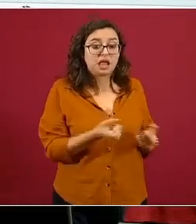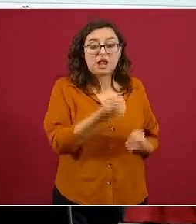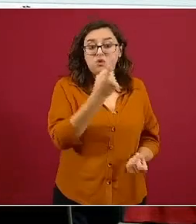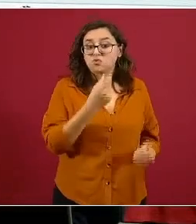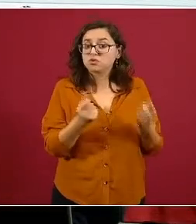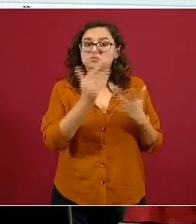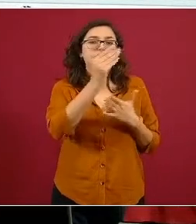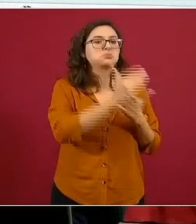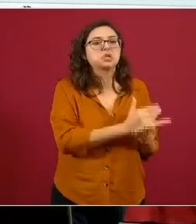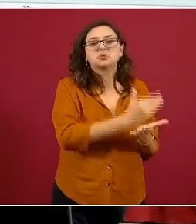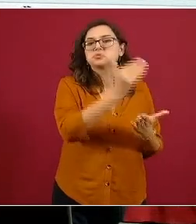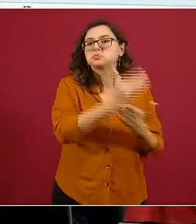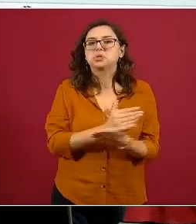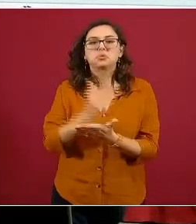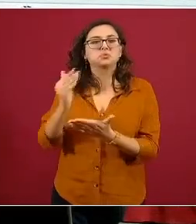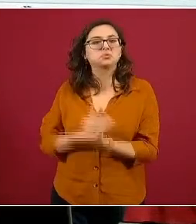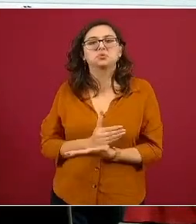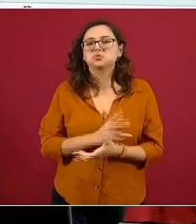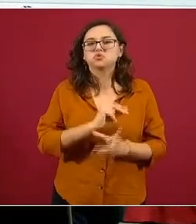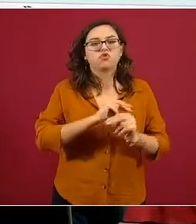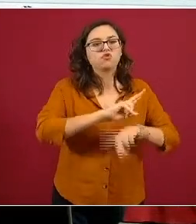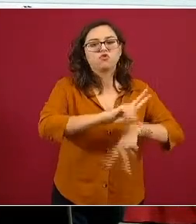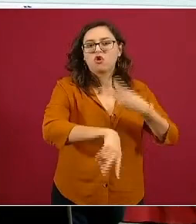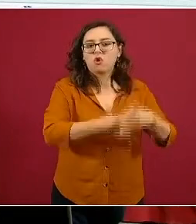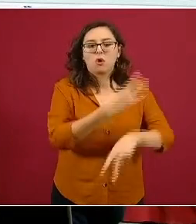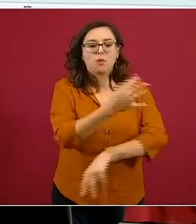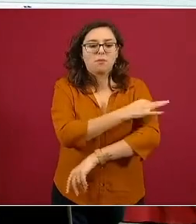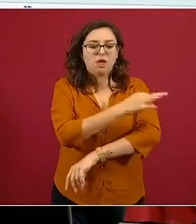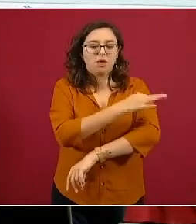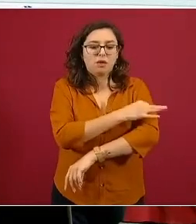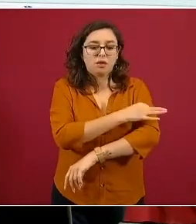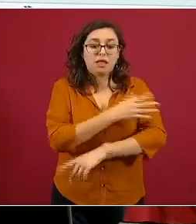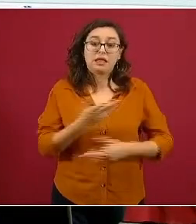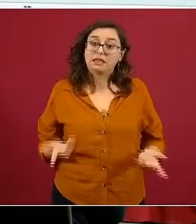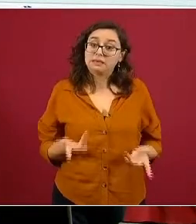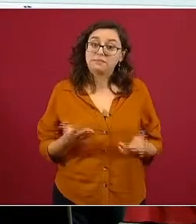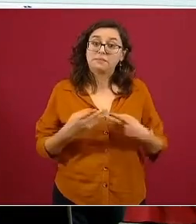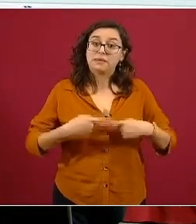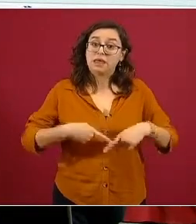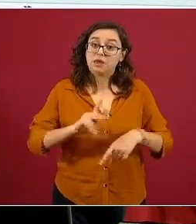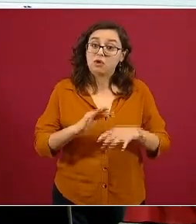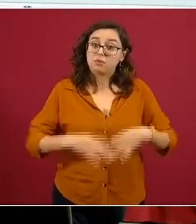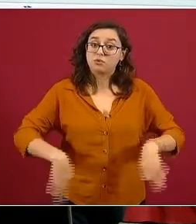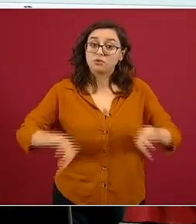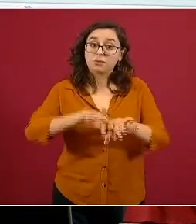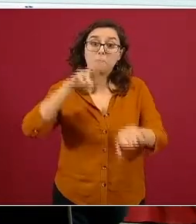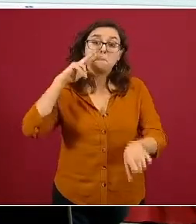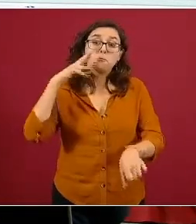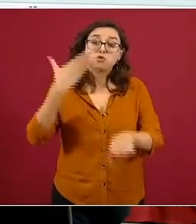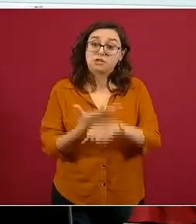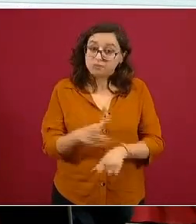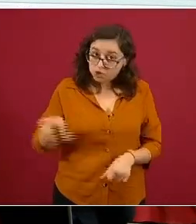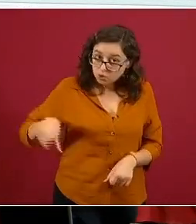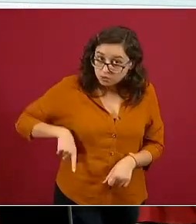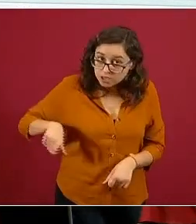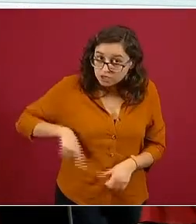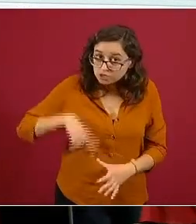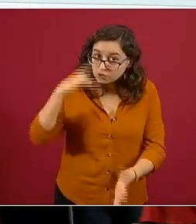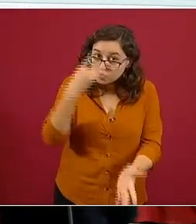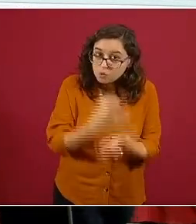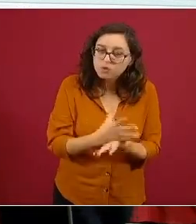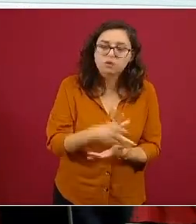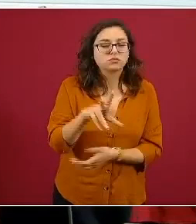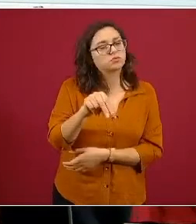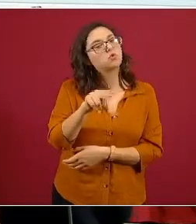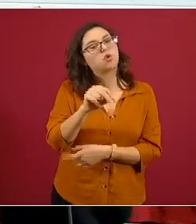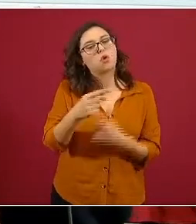no tuvimos contacto. La vacunación es una acción de corresponsabilidad. No solo puede ser el Estado el que ponga de su